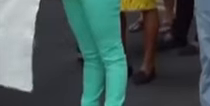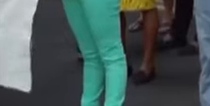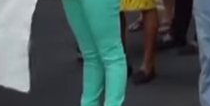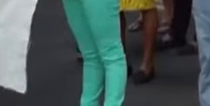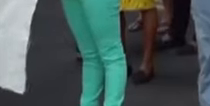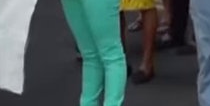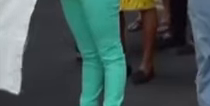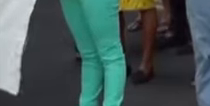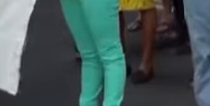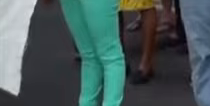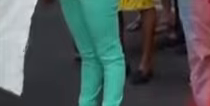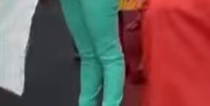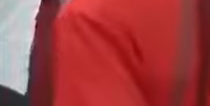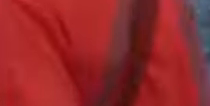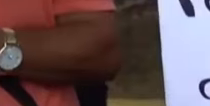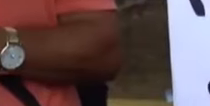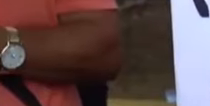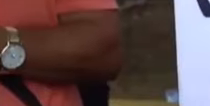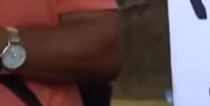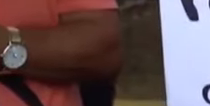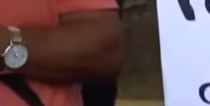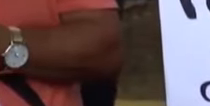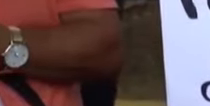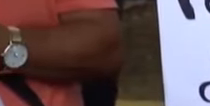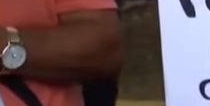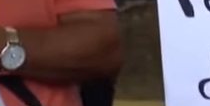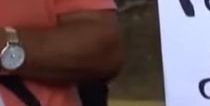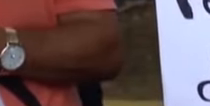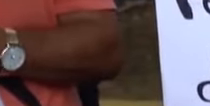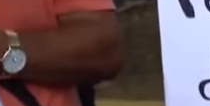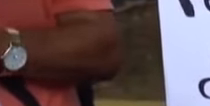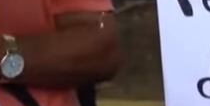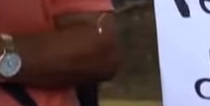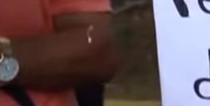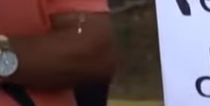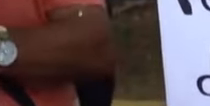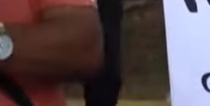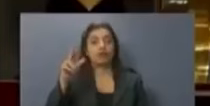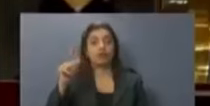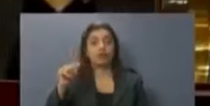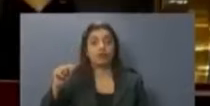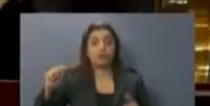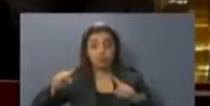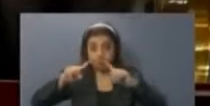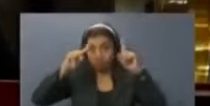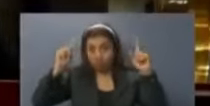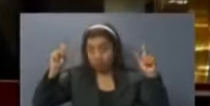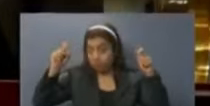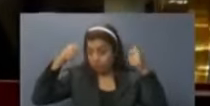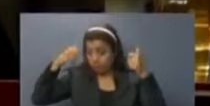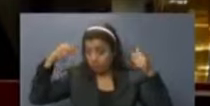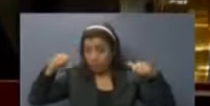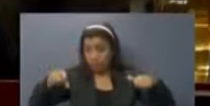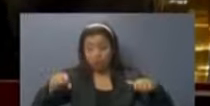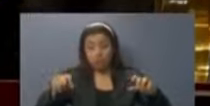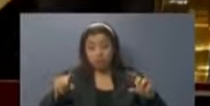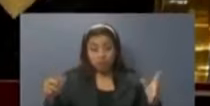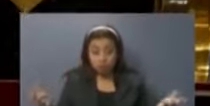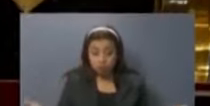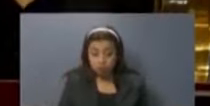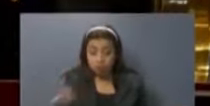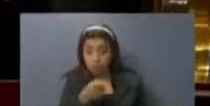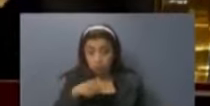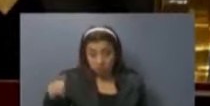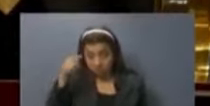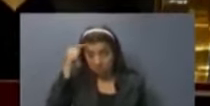decretadas por la asamblea nacional la ausencia de las garantías del debido proceso así como la ausencia de causas específicas